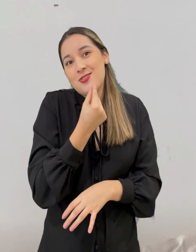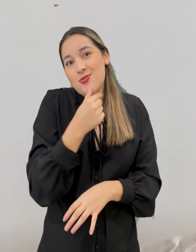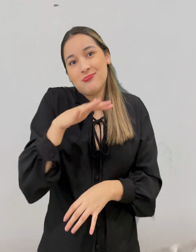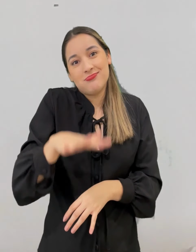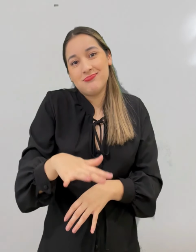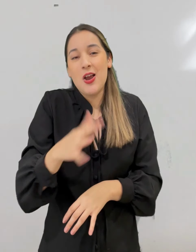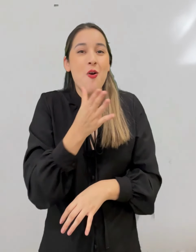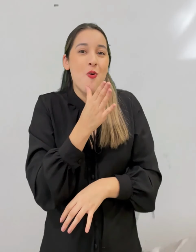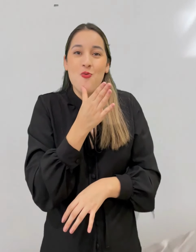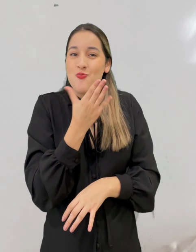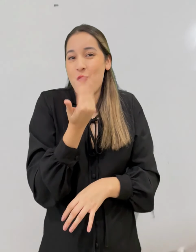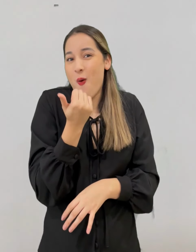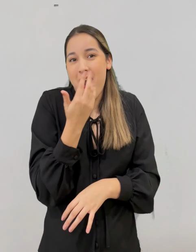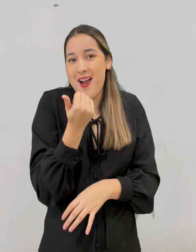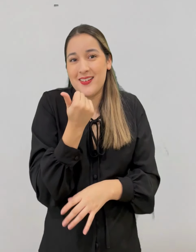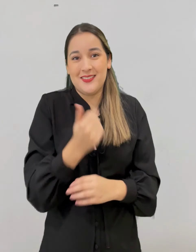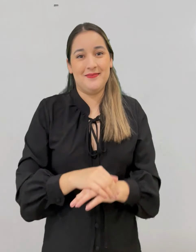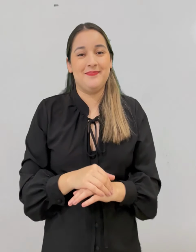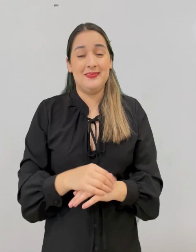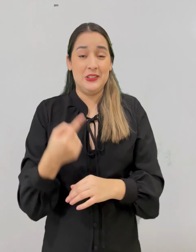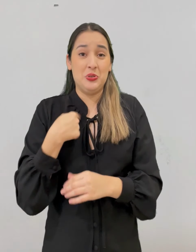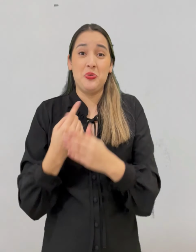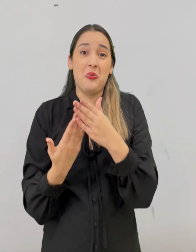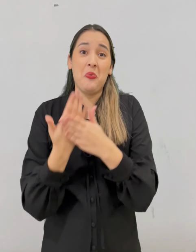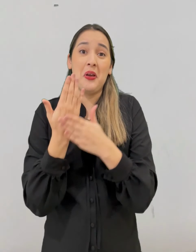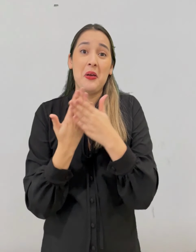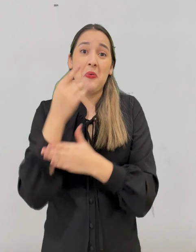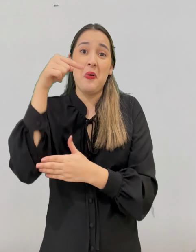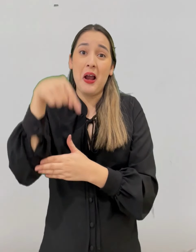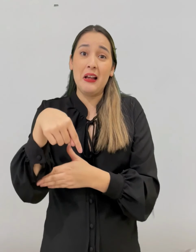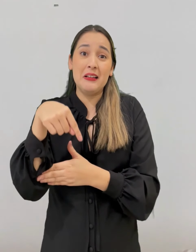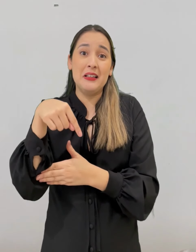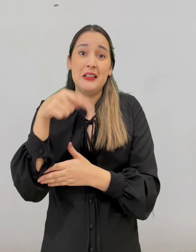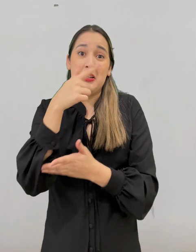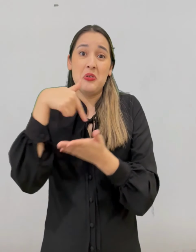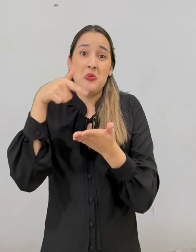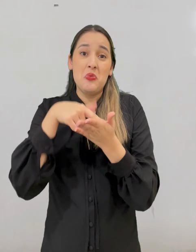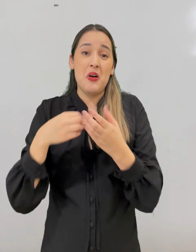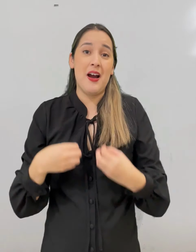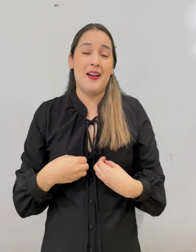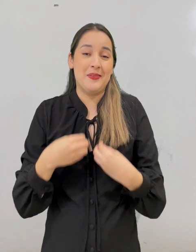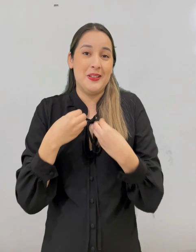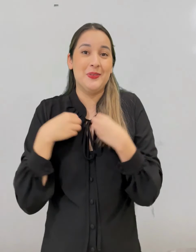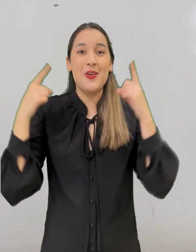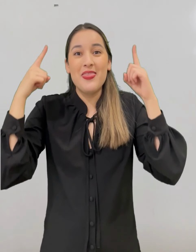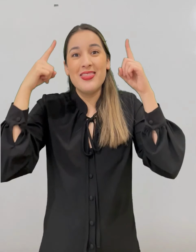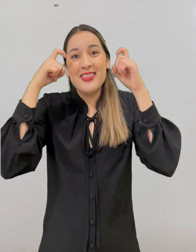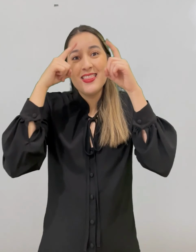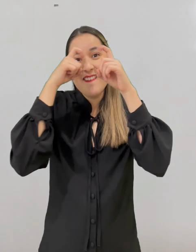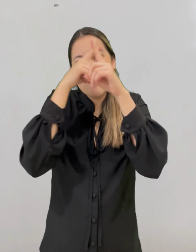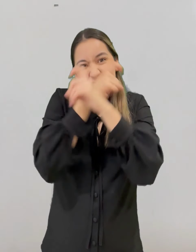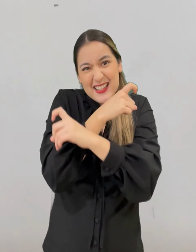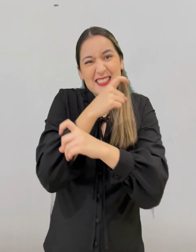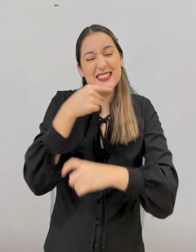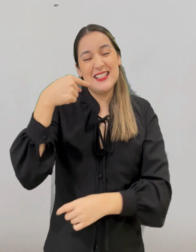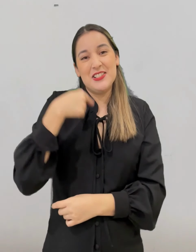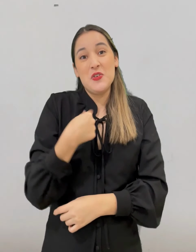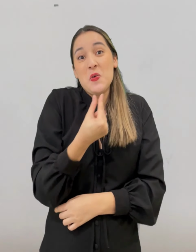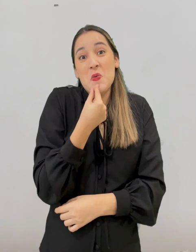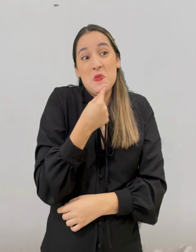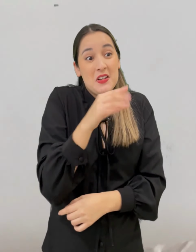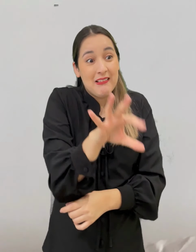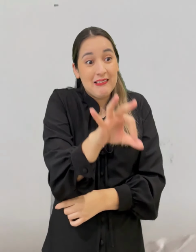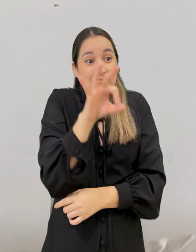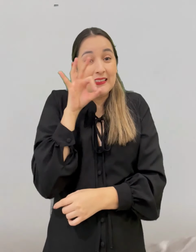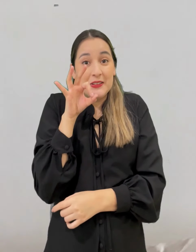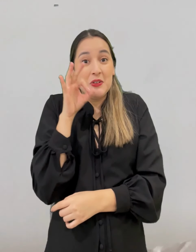me dificulta no soy la nueva en la aquí en donde vivo es difícil conseguir niños bueno me dejó en